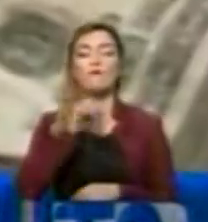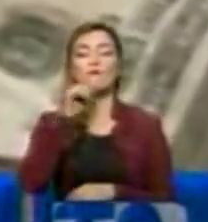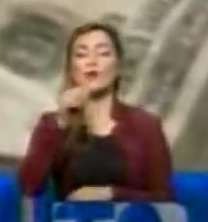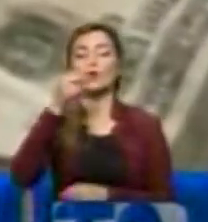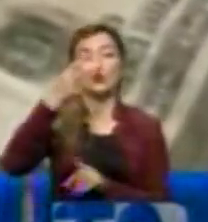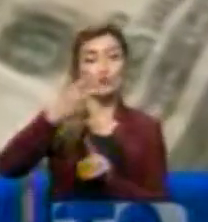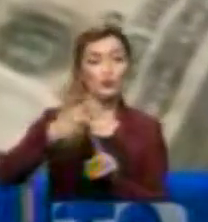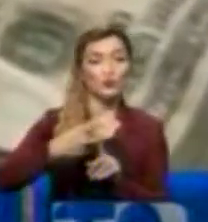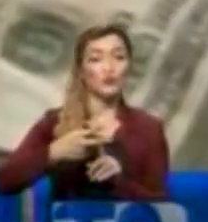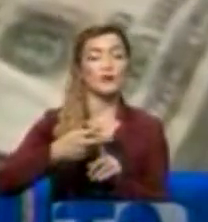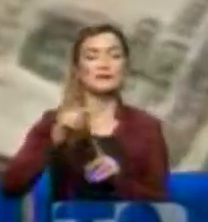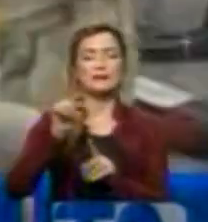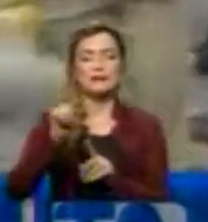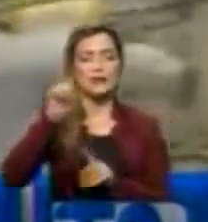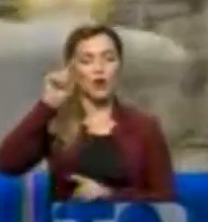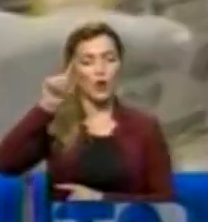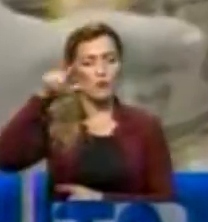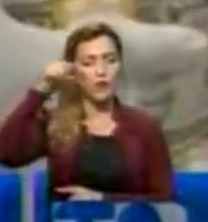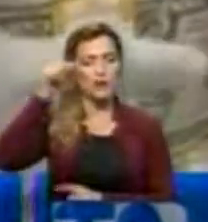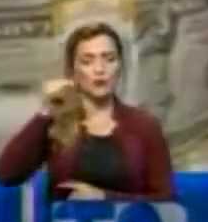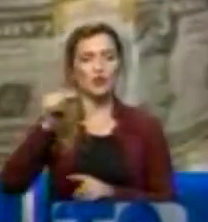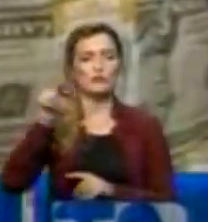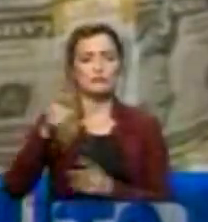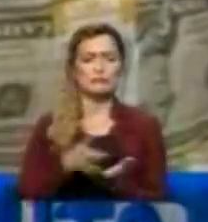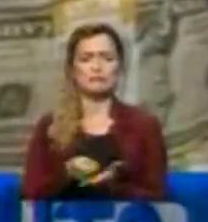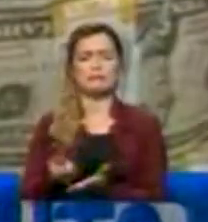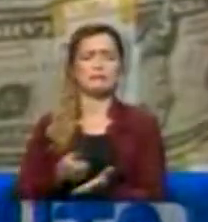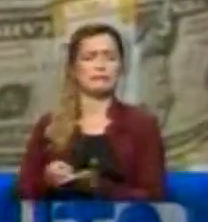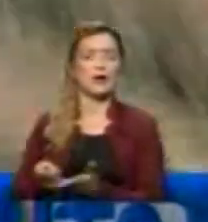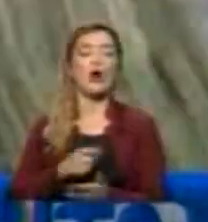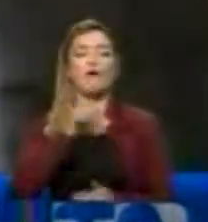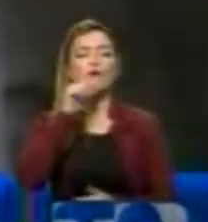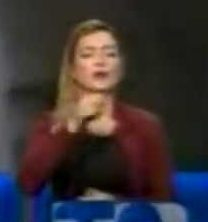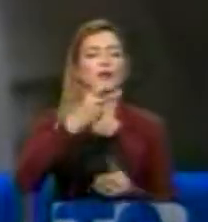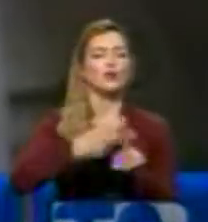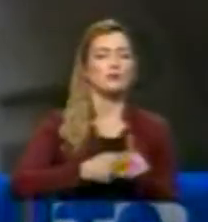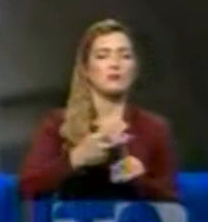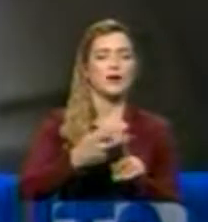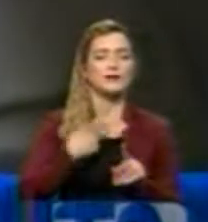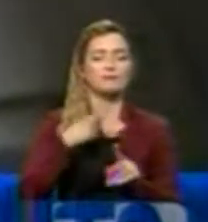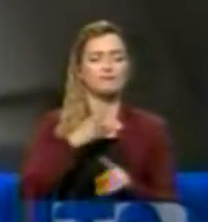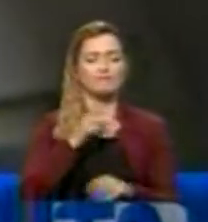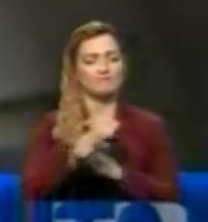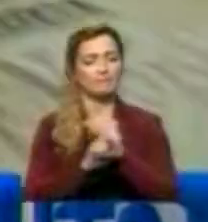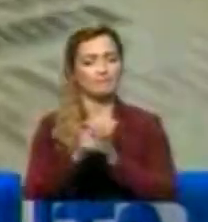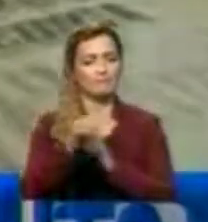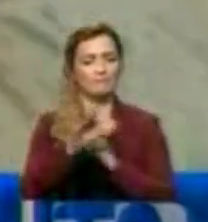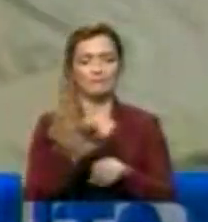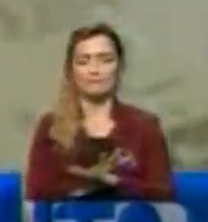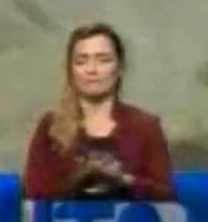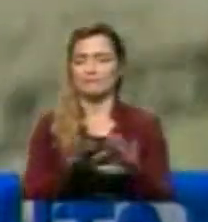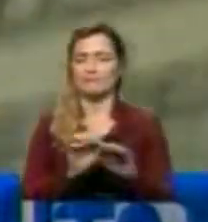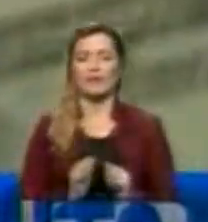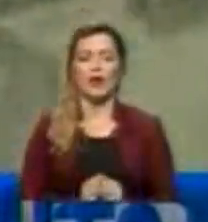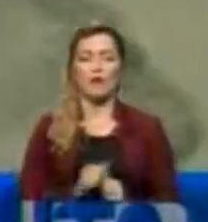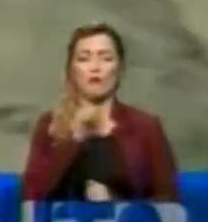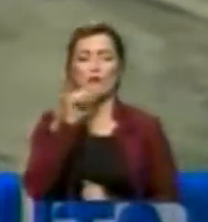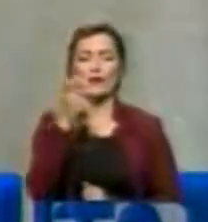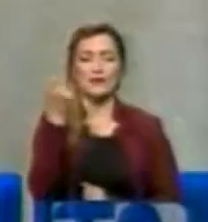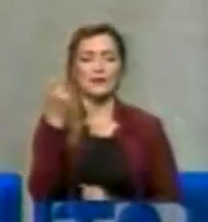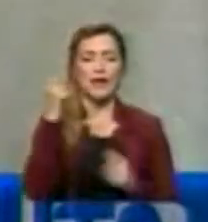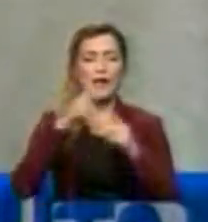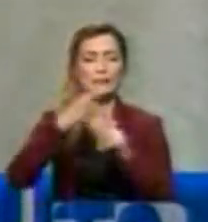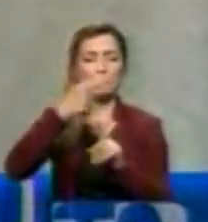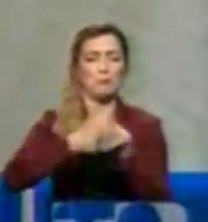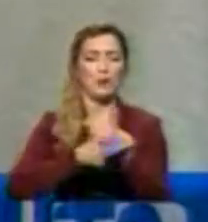y a la fecha el gobierno sigue gastando más de lo que ingresa al bolsillo del Estado. El déficit hasta agosto alcanzaría los 2.000 millones de dólares.